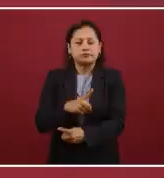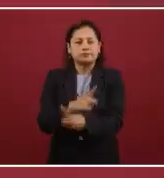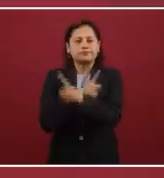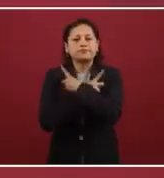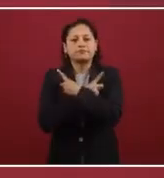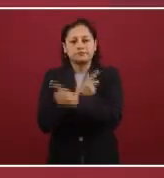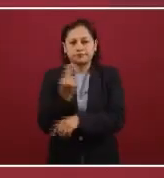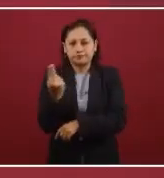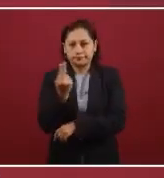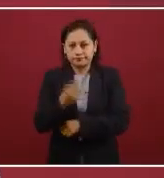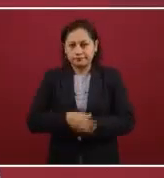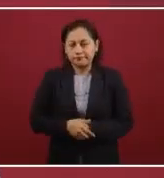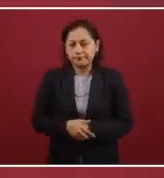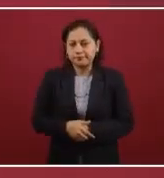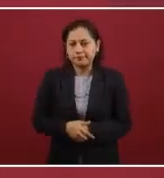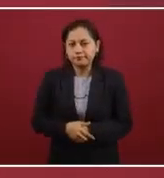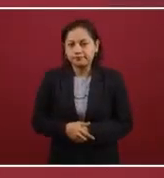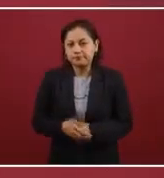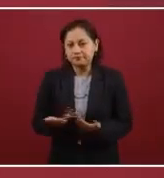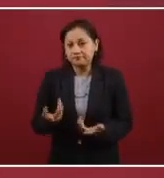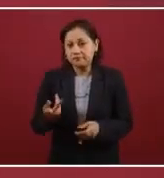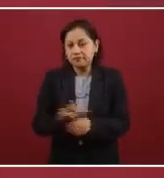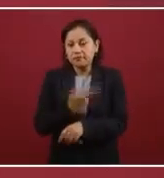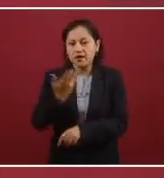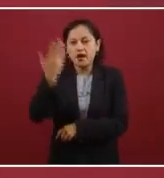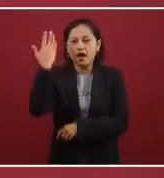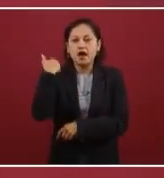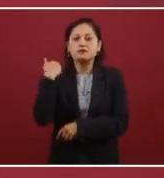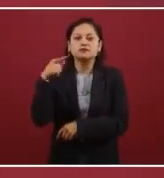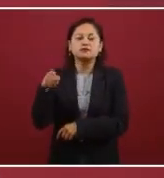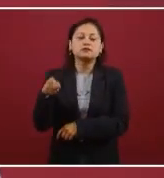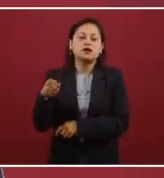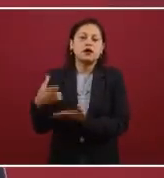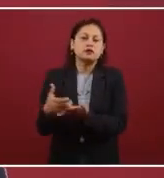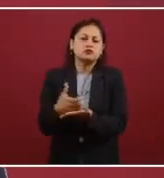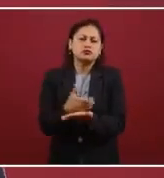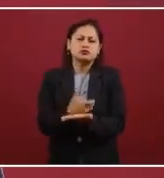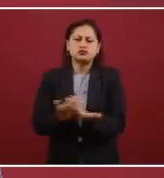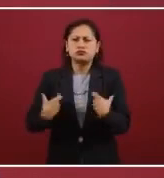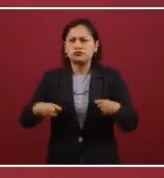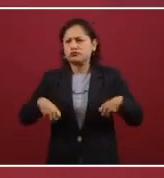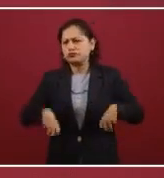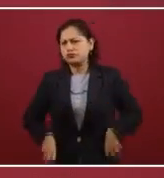ganaban y había que